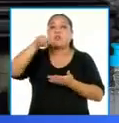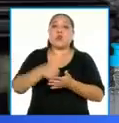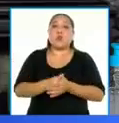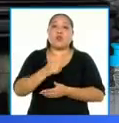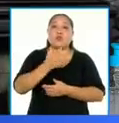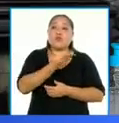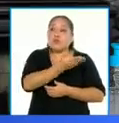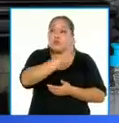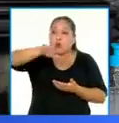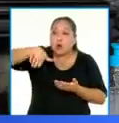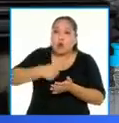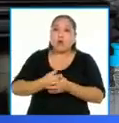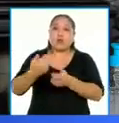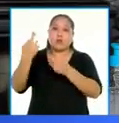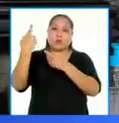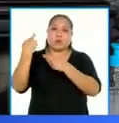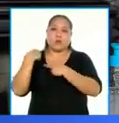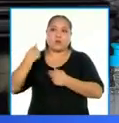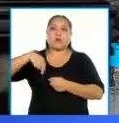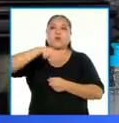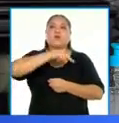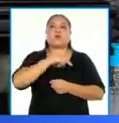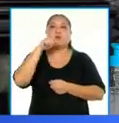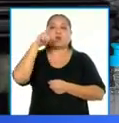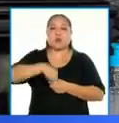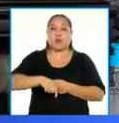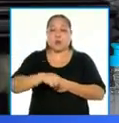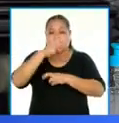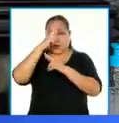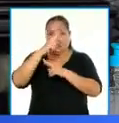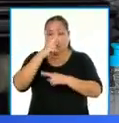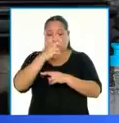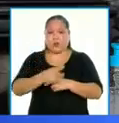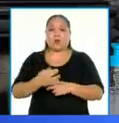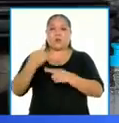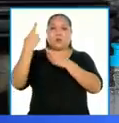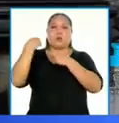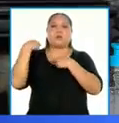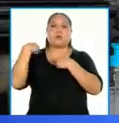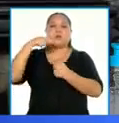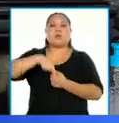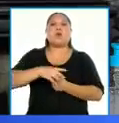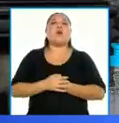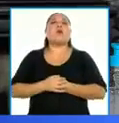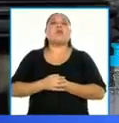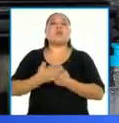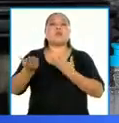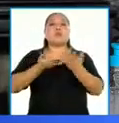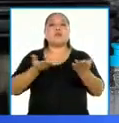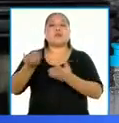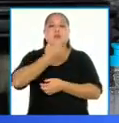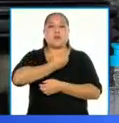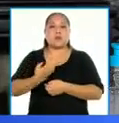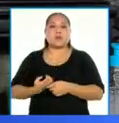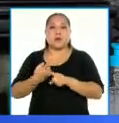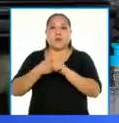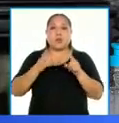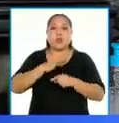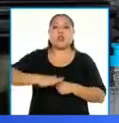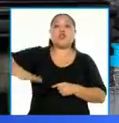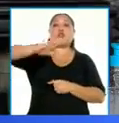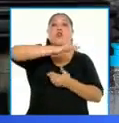una responsabilidad. Nosotros, desde el cumplimiento de nuestra función como servidores públicos, pero también toda